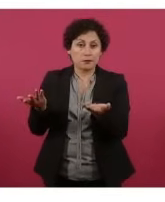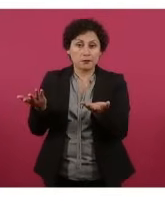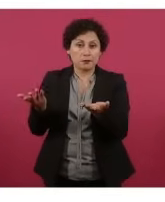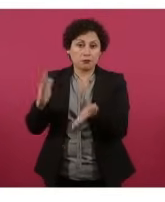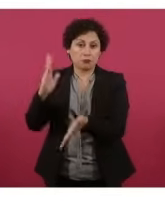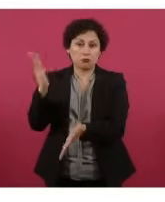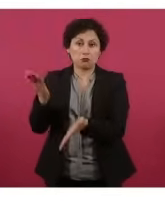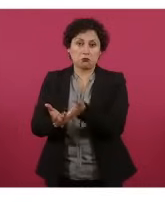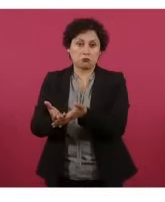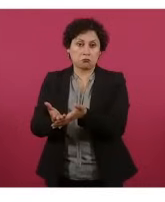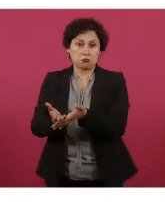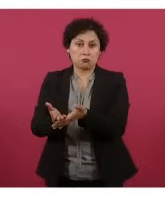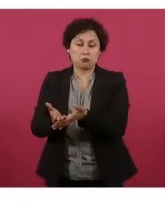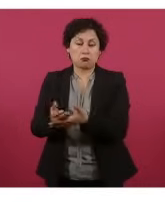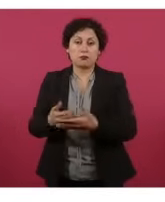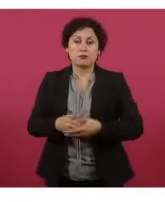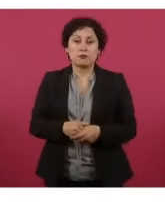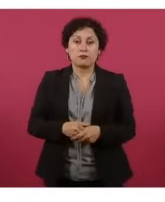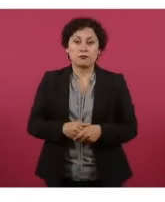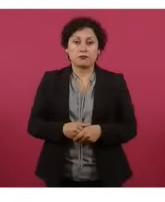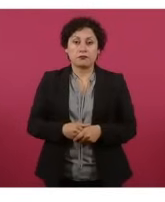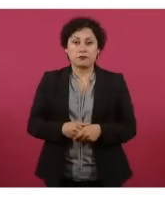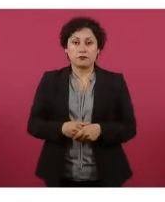Ya hay una cargada